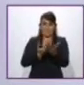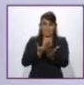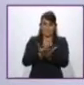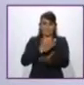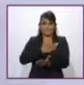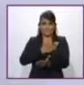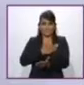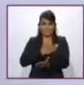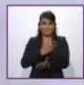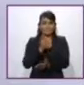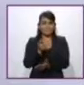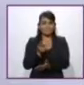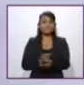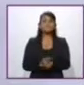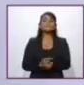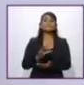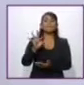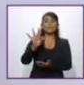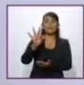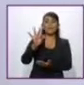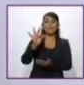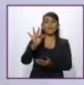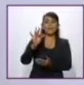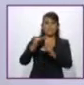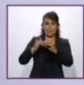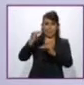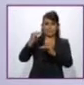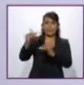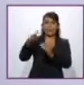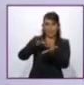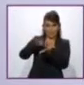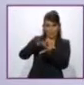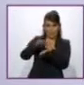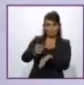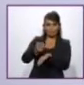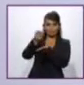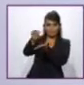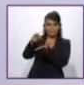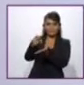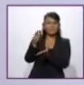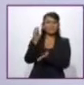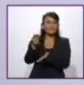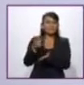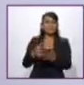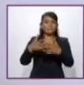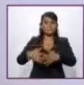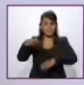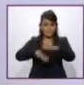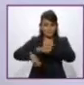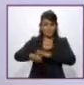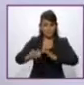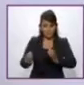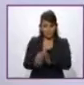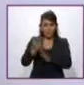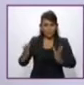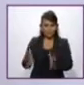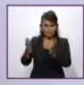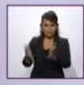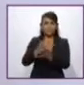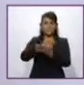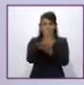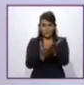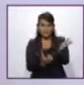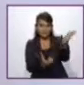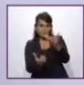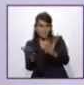el apoyo a 40 y más, el cual involucra tanto a incentivar empresas para que contraten a gente